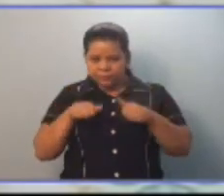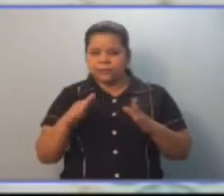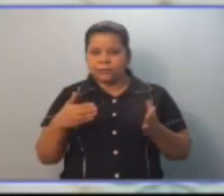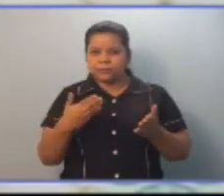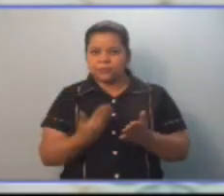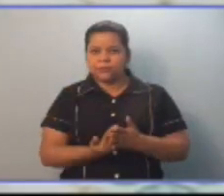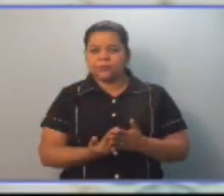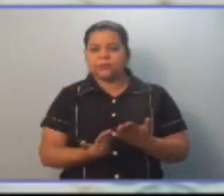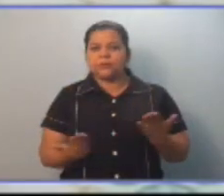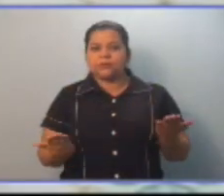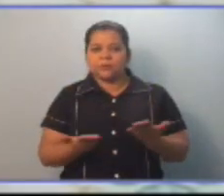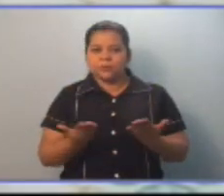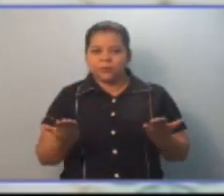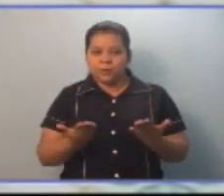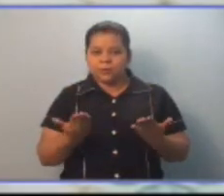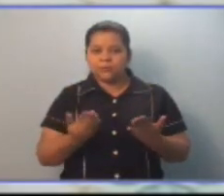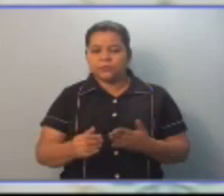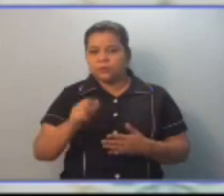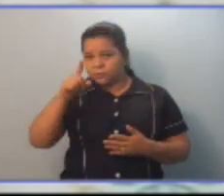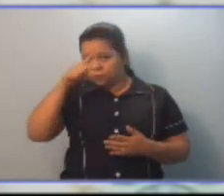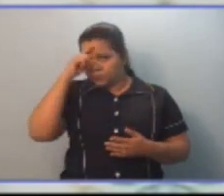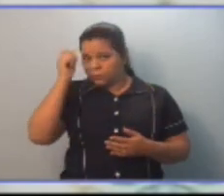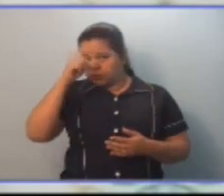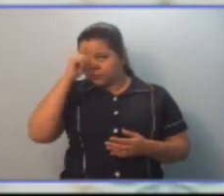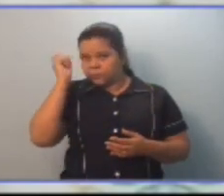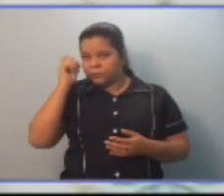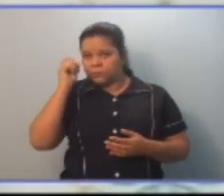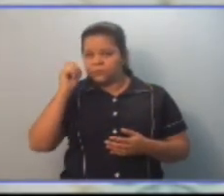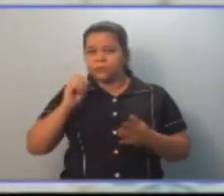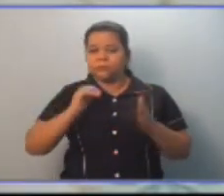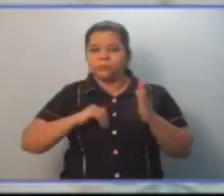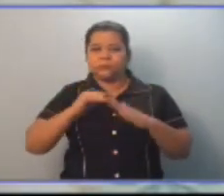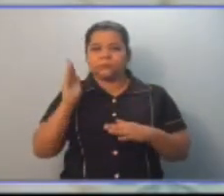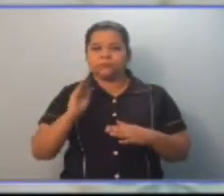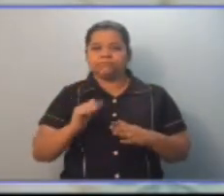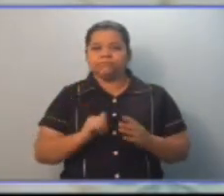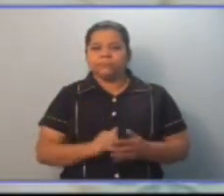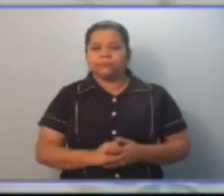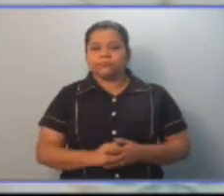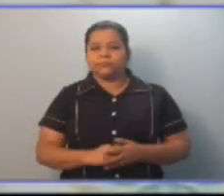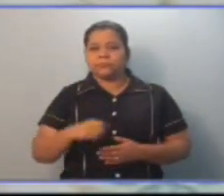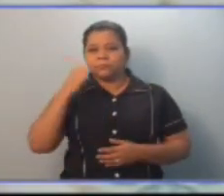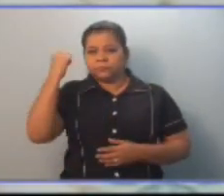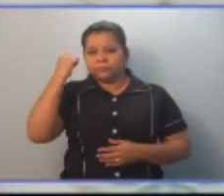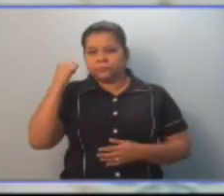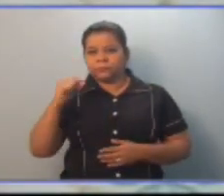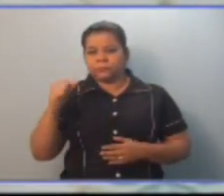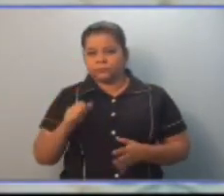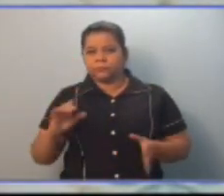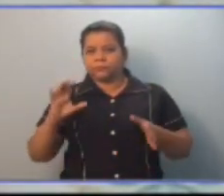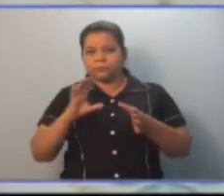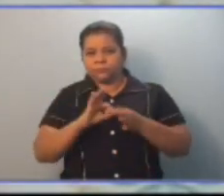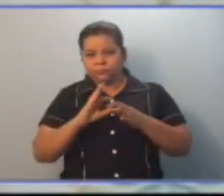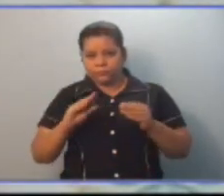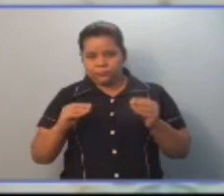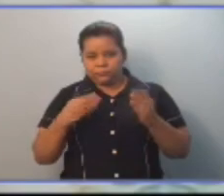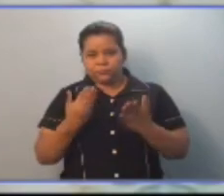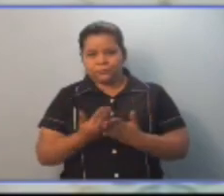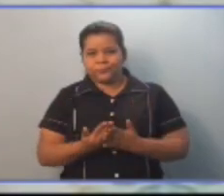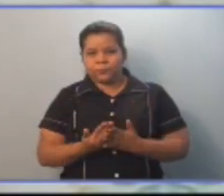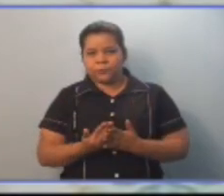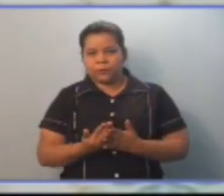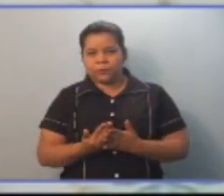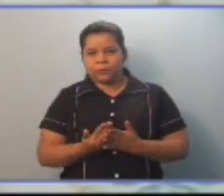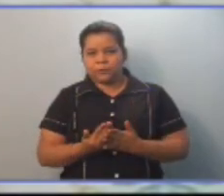Se está haciendo un trabajo, digamos, bastante importante en